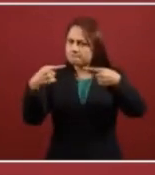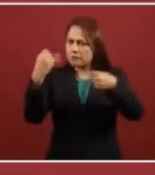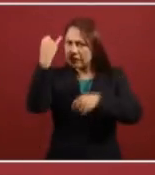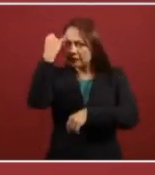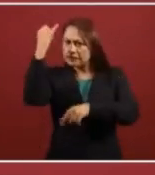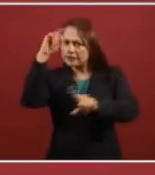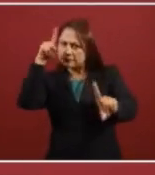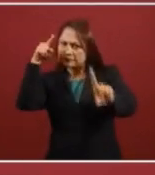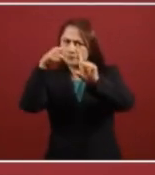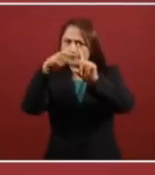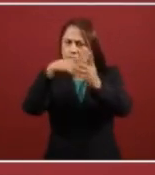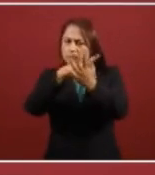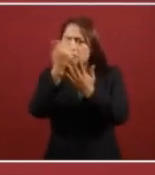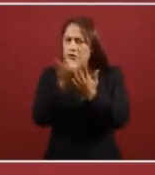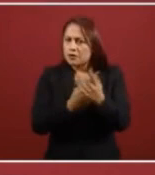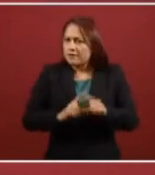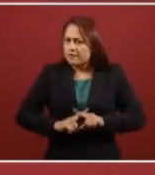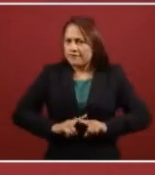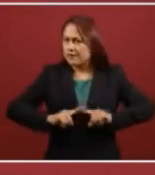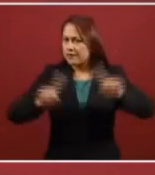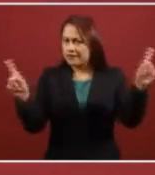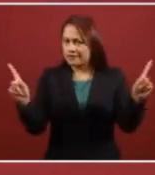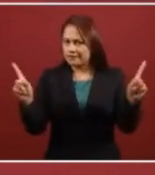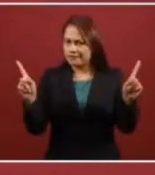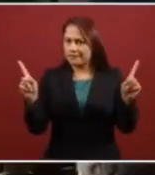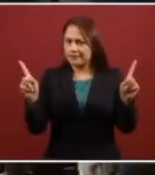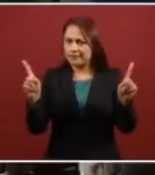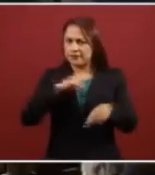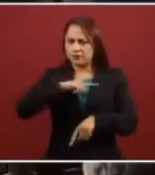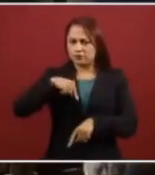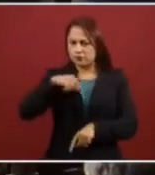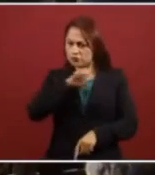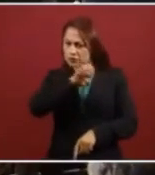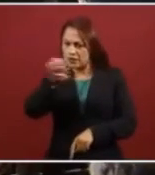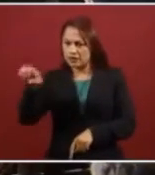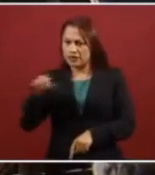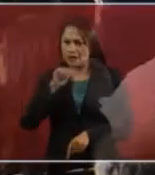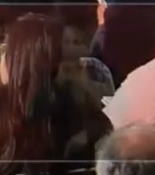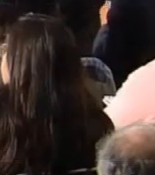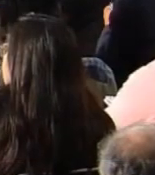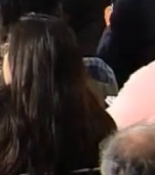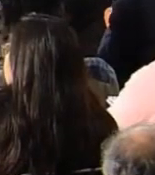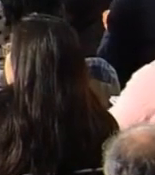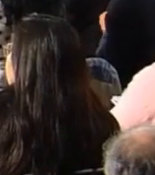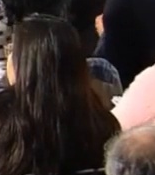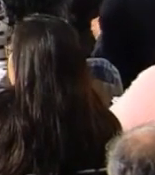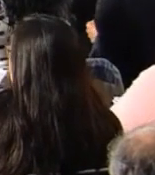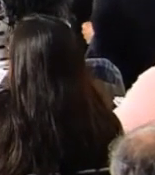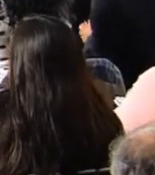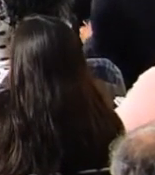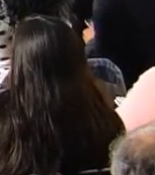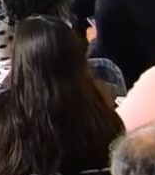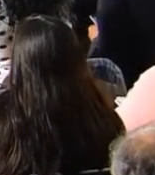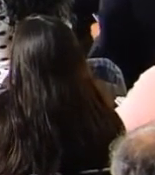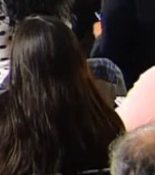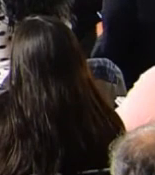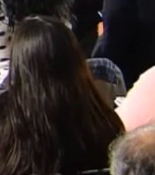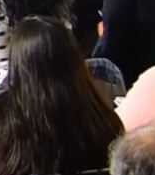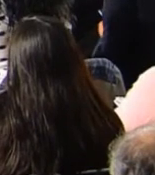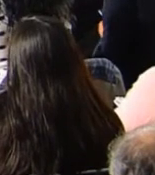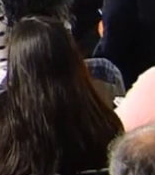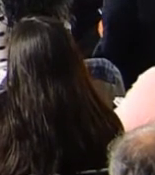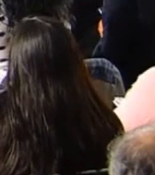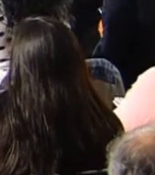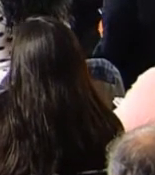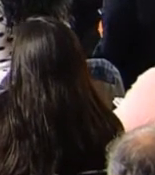their counterparts. Y no engañamos a nadie. And we do not lie to anyone. Ustedes